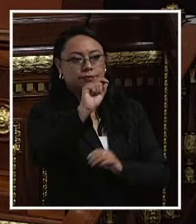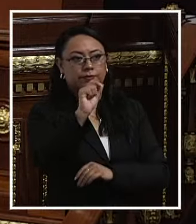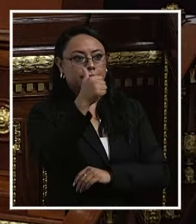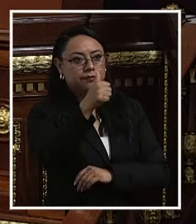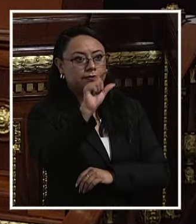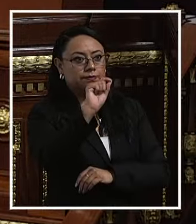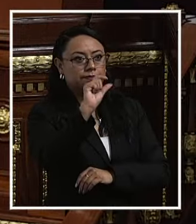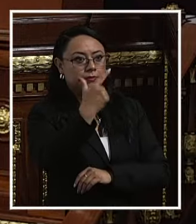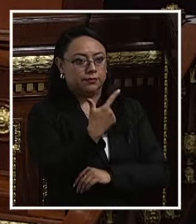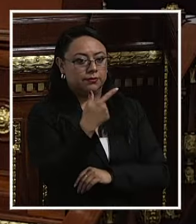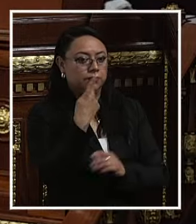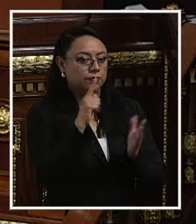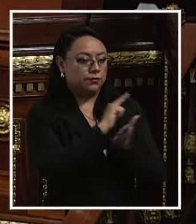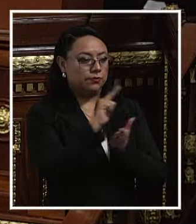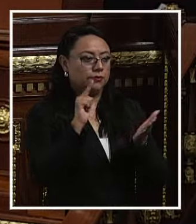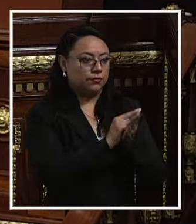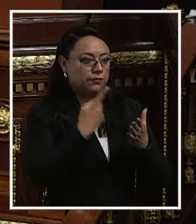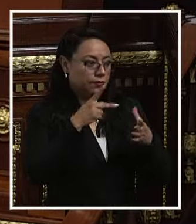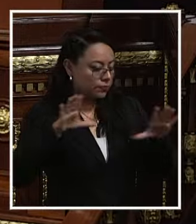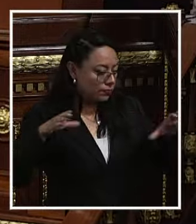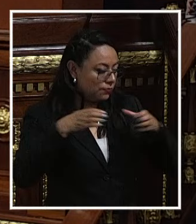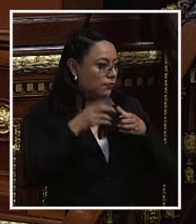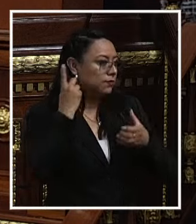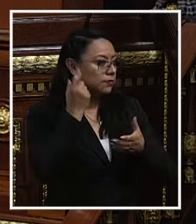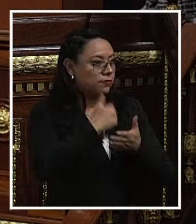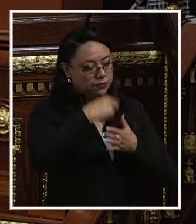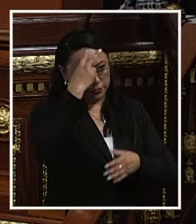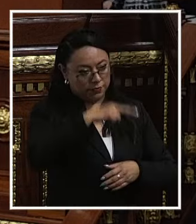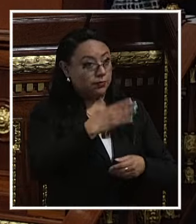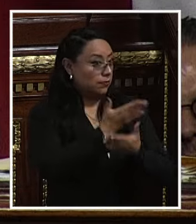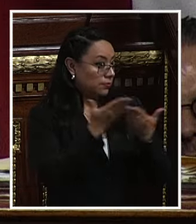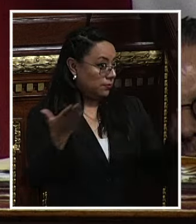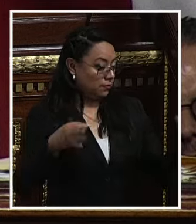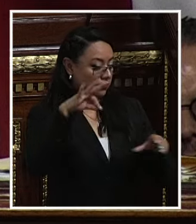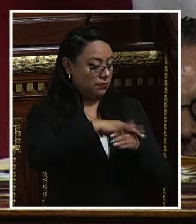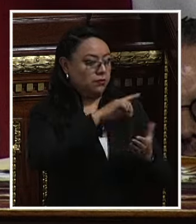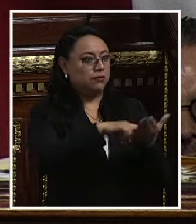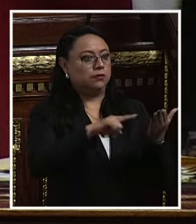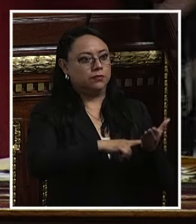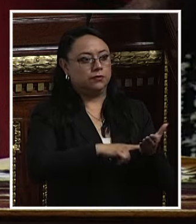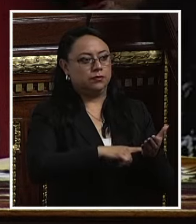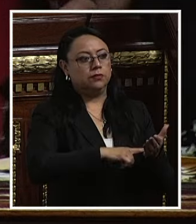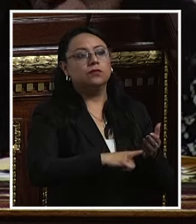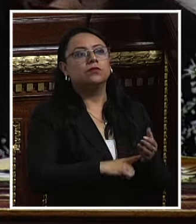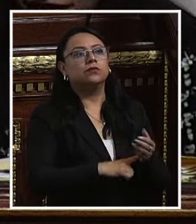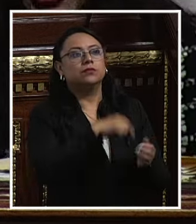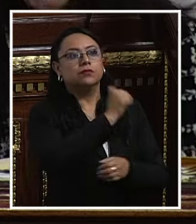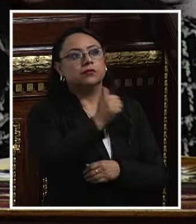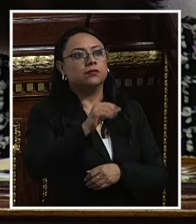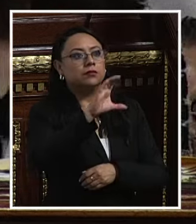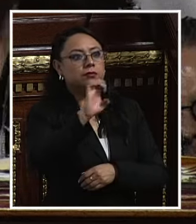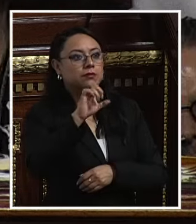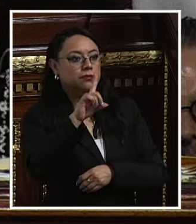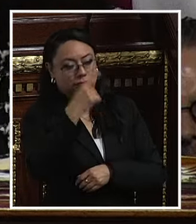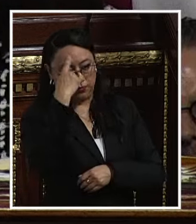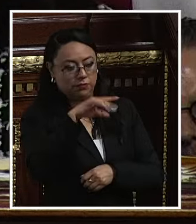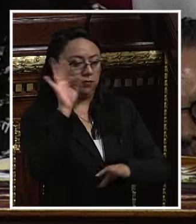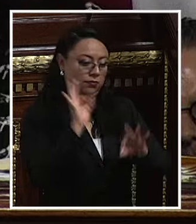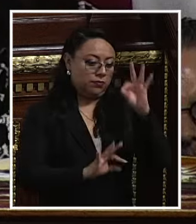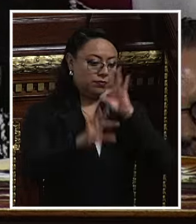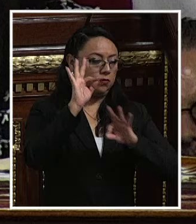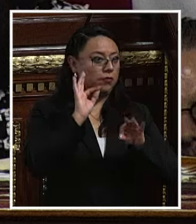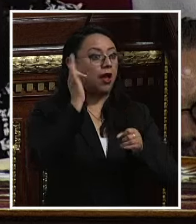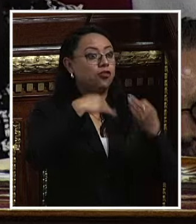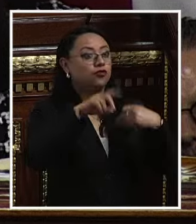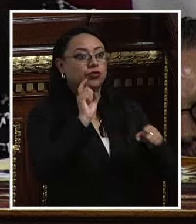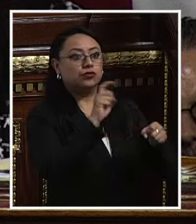de la Ley Orgánica de este Congreso, se realizará la votación por cédula para elegir a las y los diputados integrantes de la Mesa Directiva del